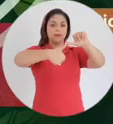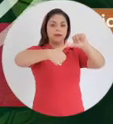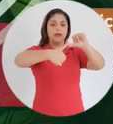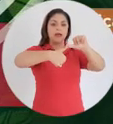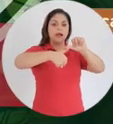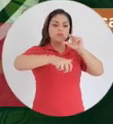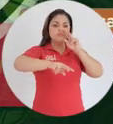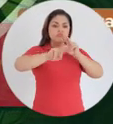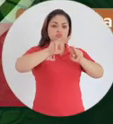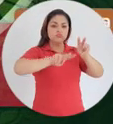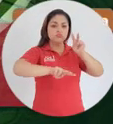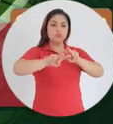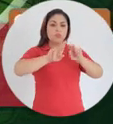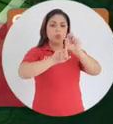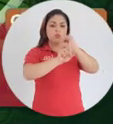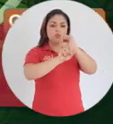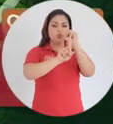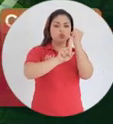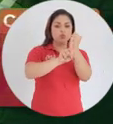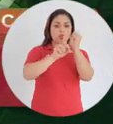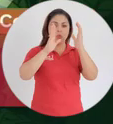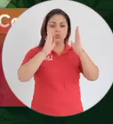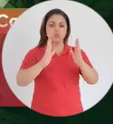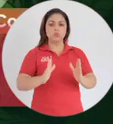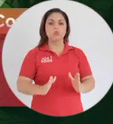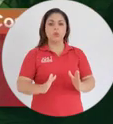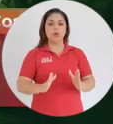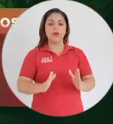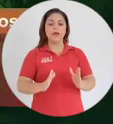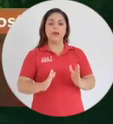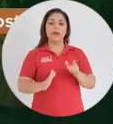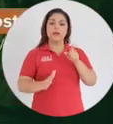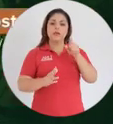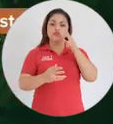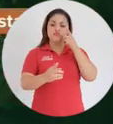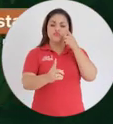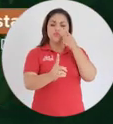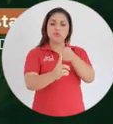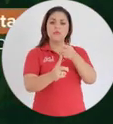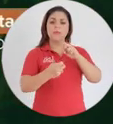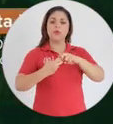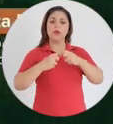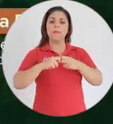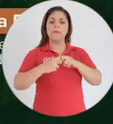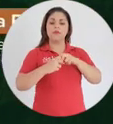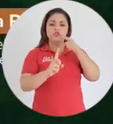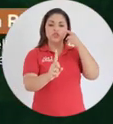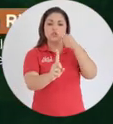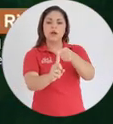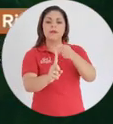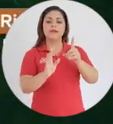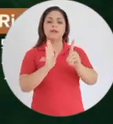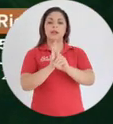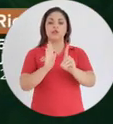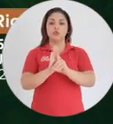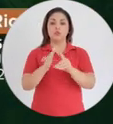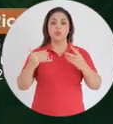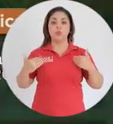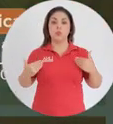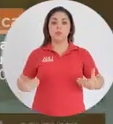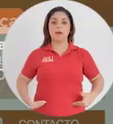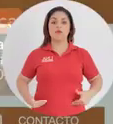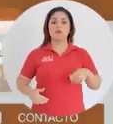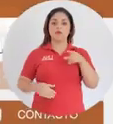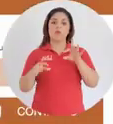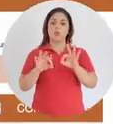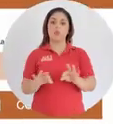la mirada de la sociología acerca de la problemática, acerca de los derechos humanos, ha